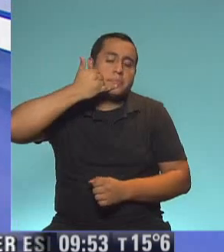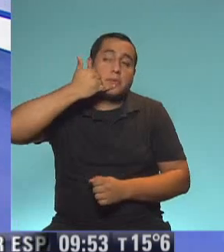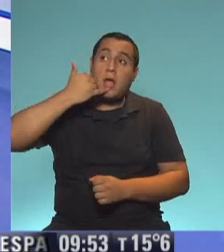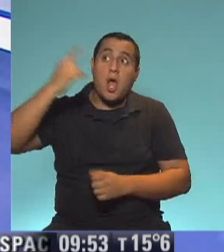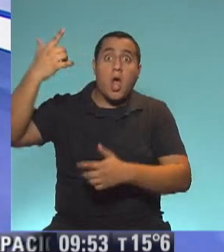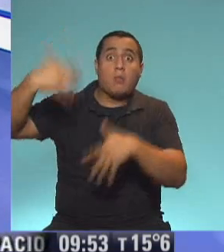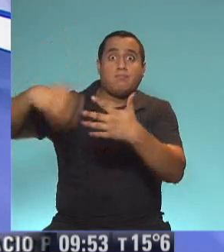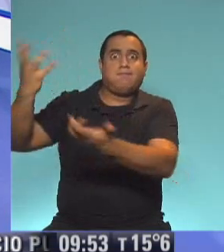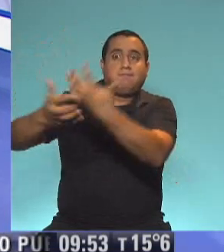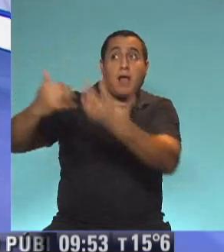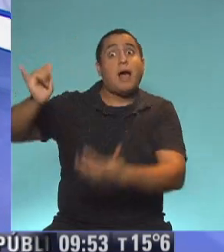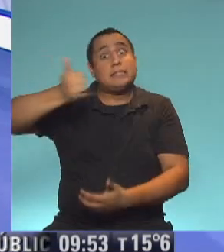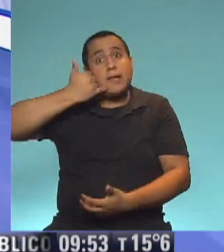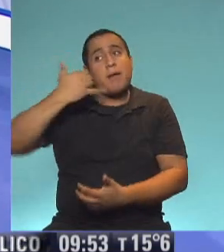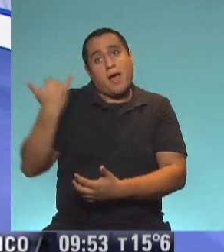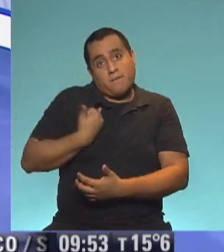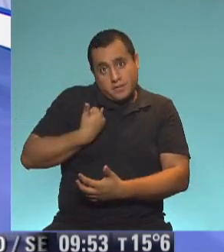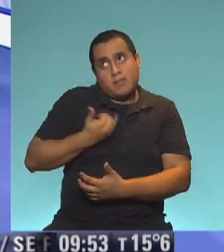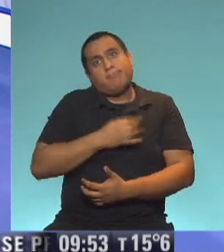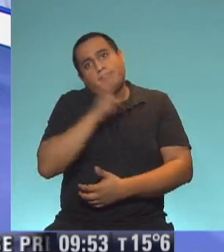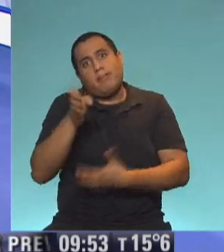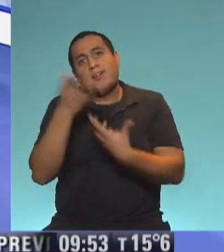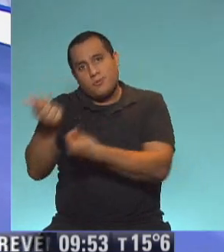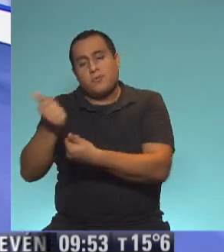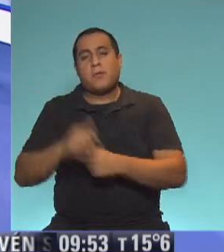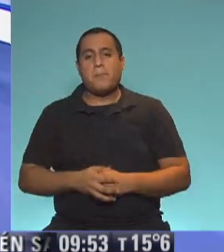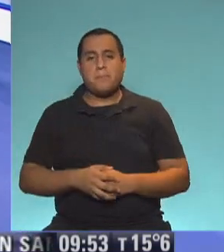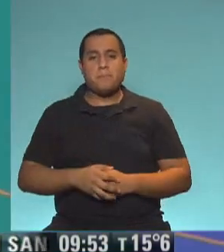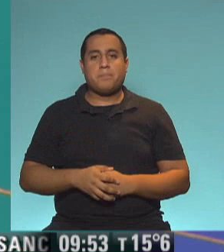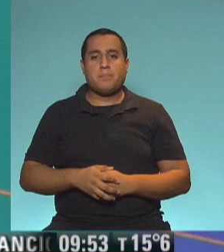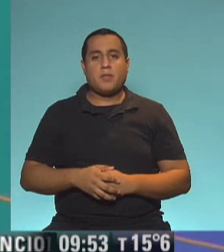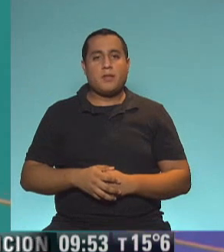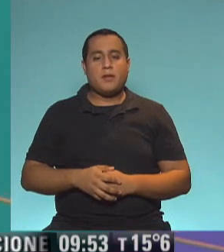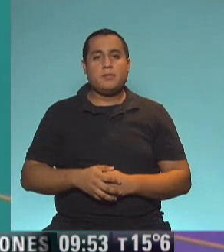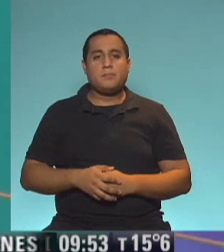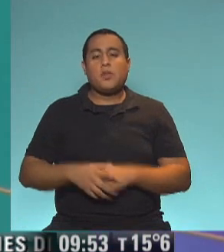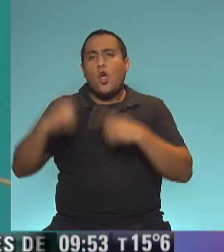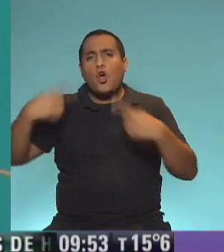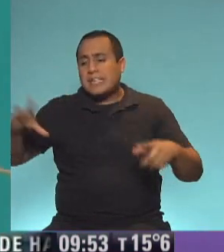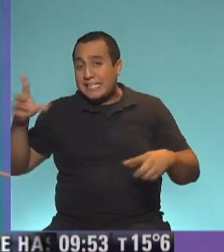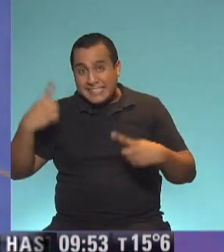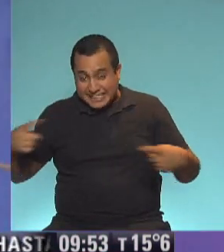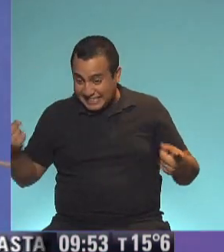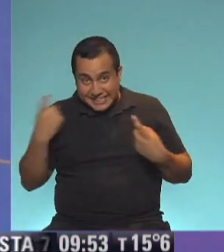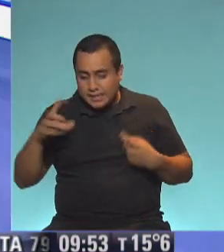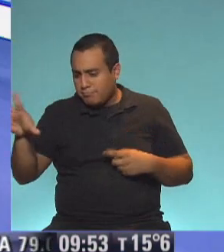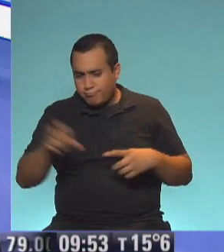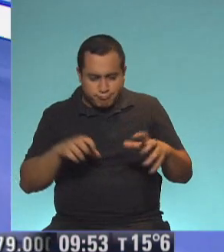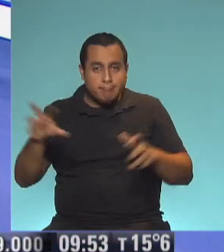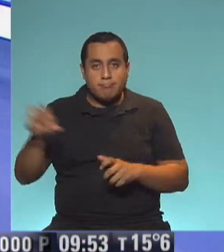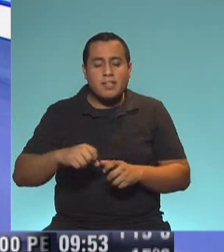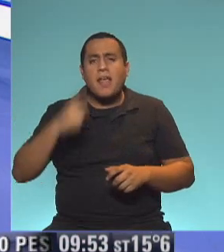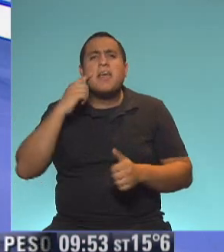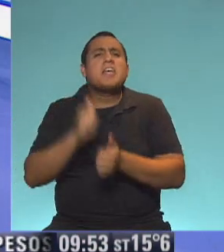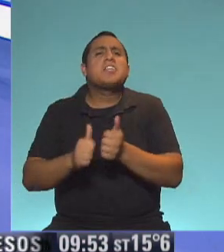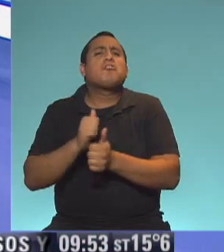Tenemos todo ordenado, como Andrea, que en el cuartel ordenan todo, preparan. Vamos a llevar todas las cosas que necesitamos. Bien. Y la historia que vamos a contar